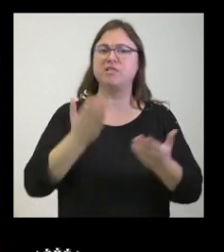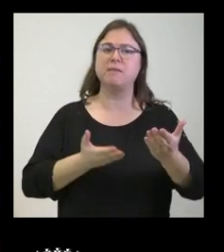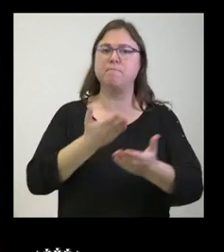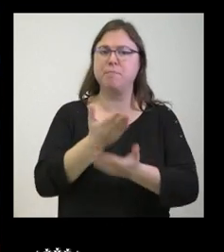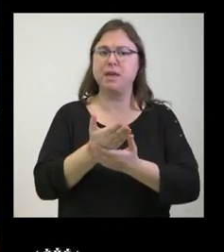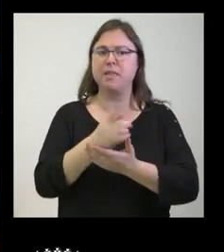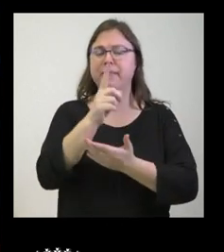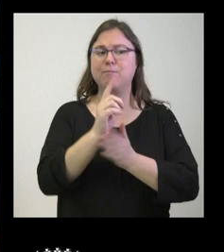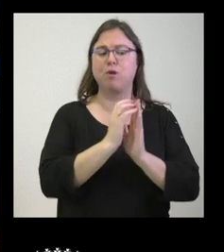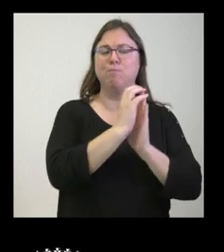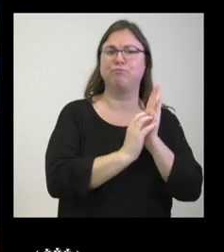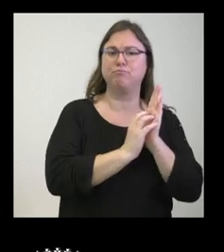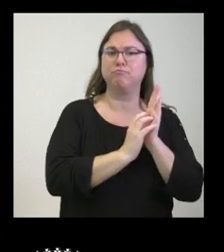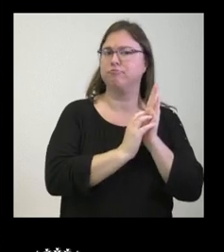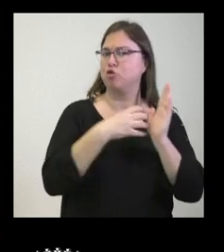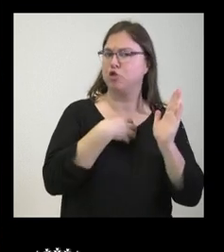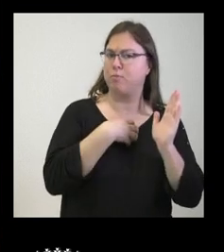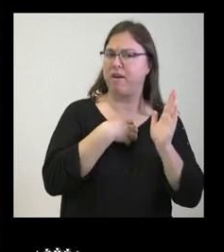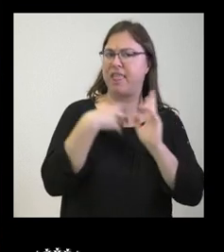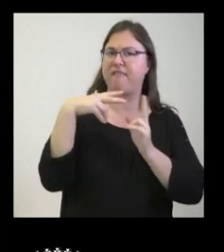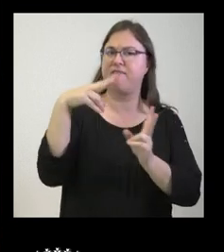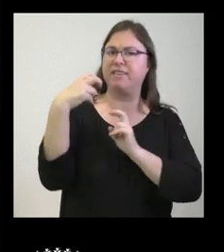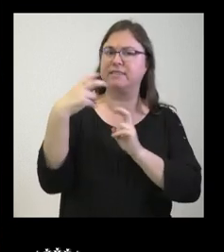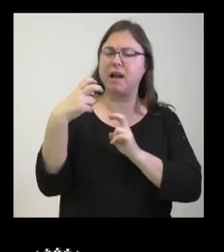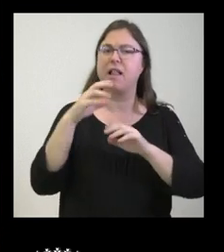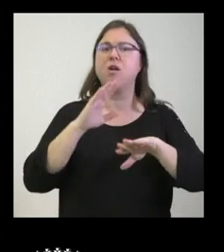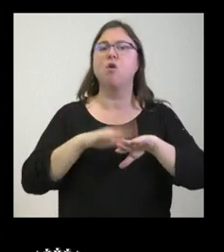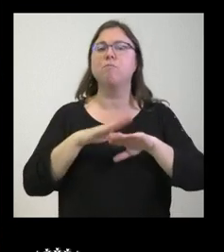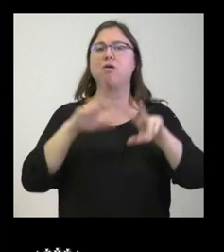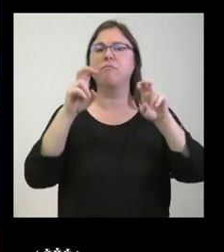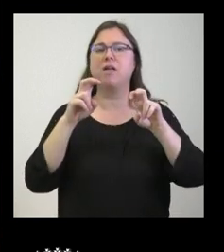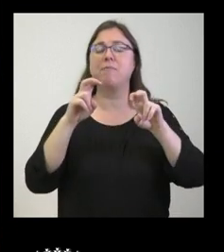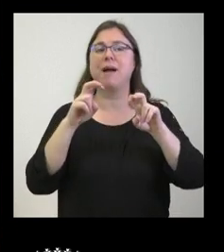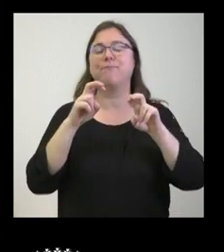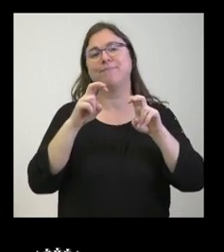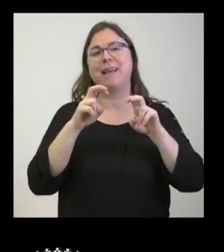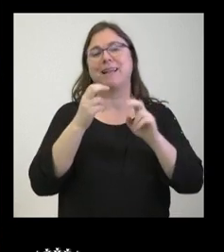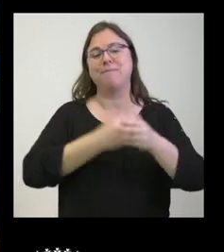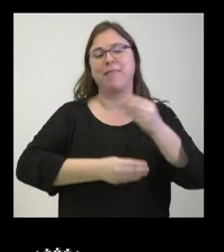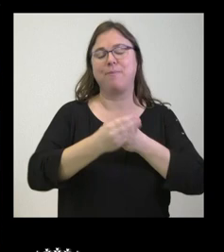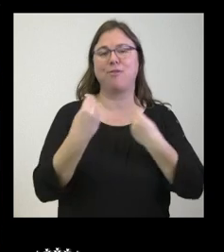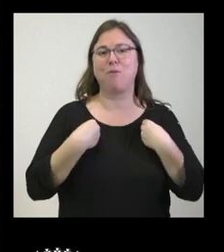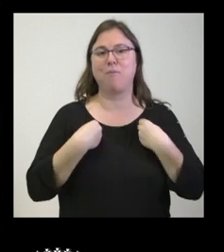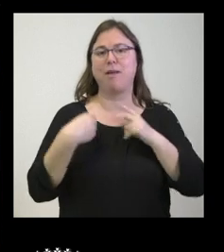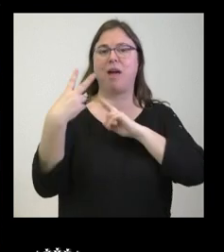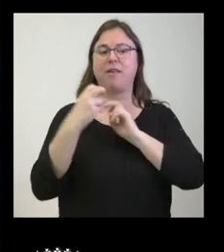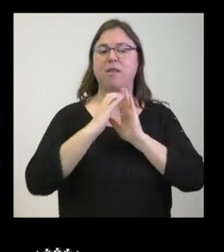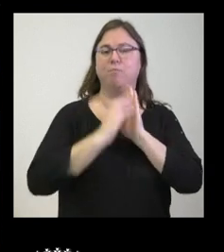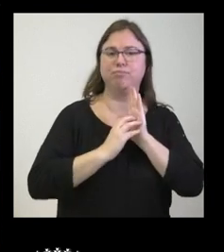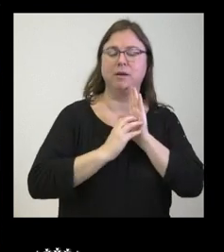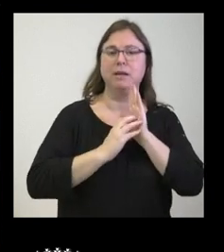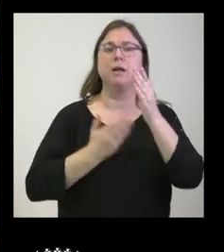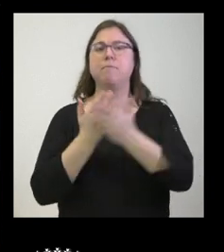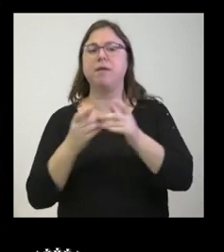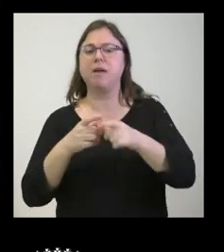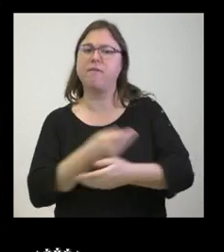algunas bonificaciones fiscales en cuanto a las deducciones por ser padres eso por un lado porque creo que hay cierta controversia